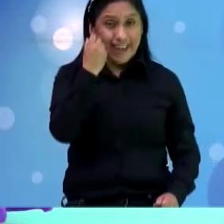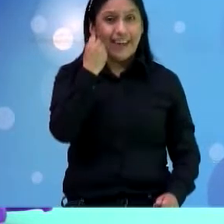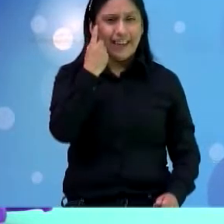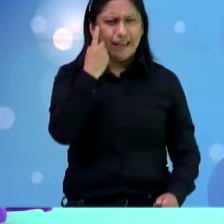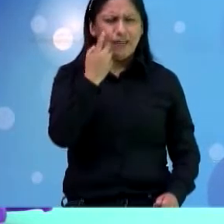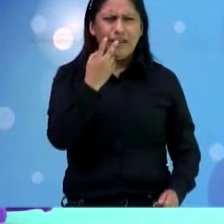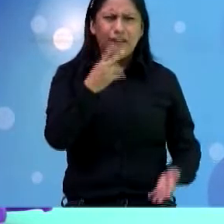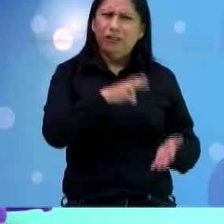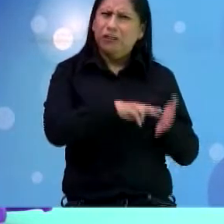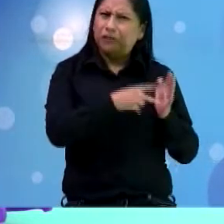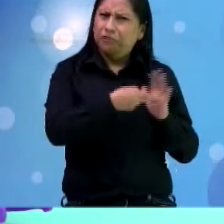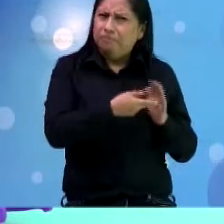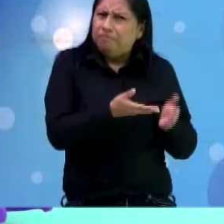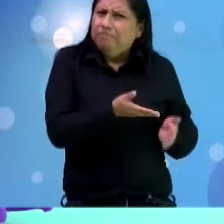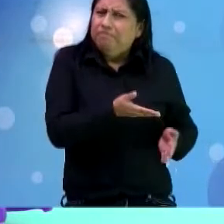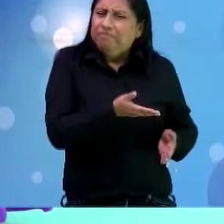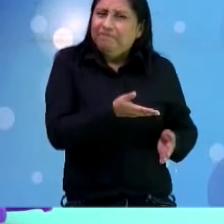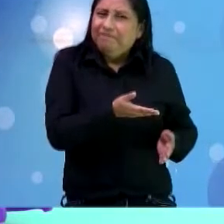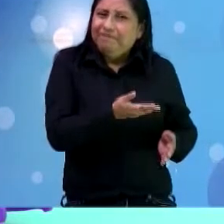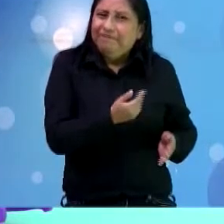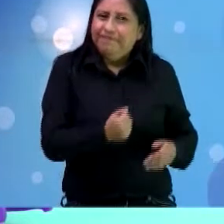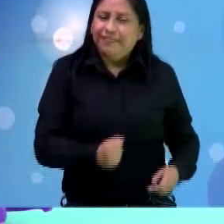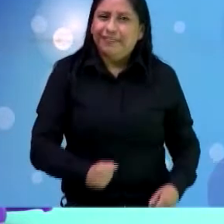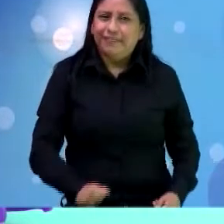¿Qué será esto?